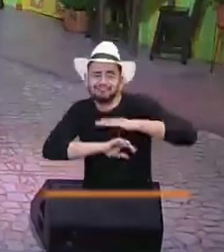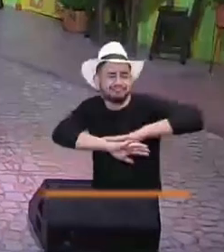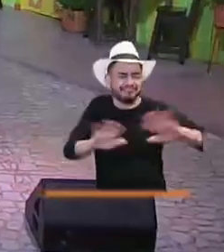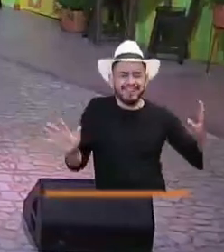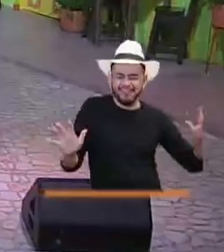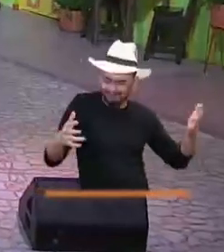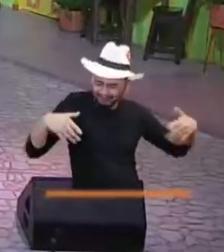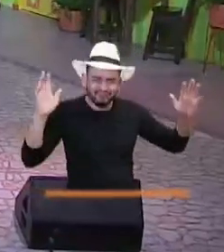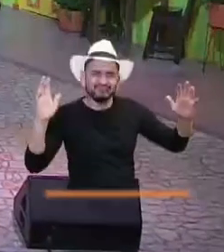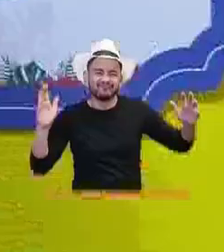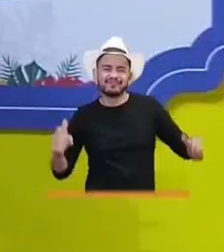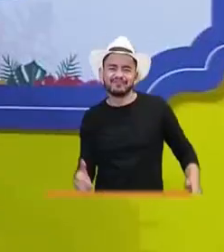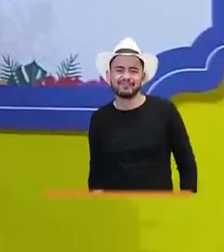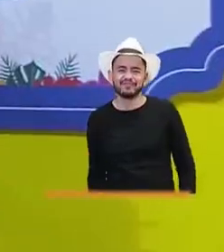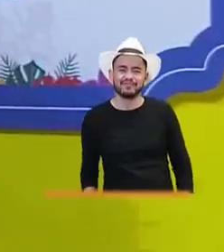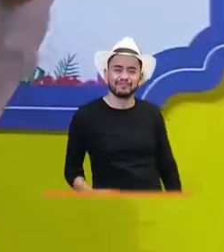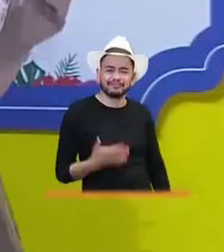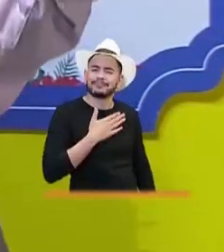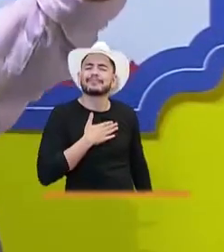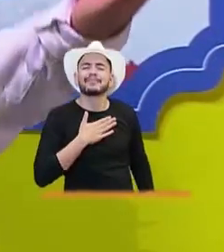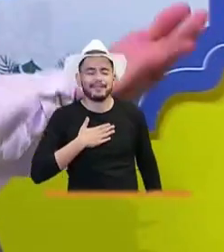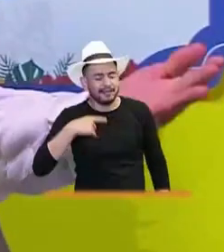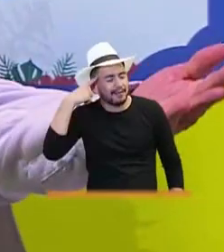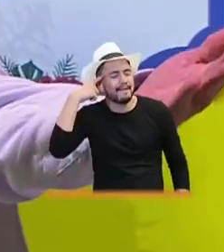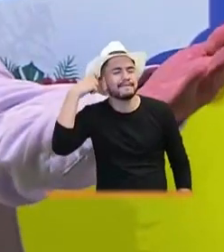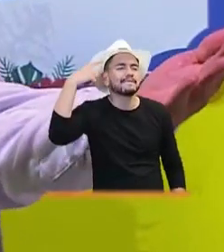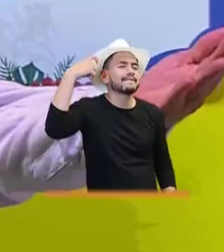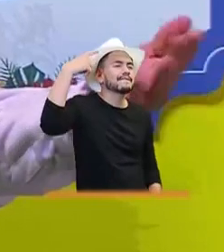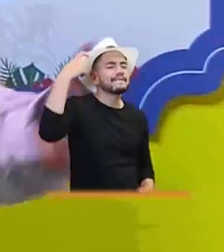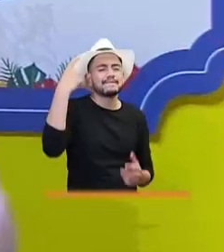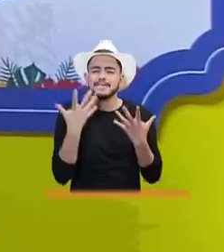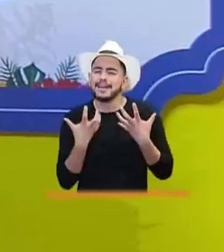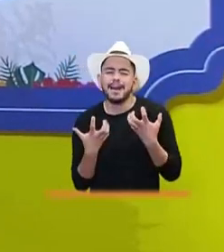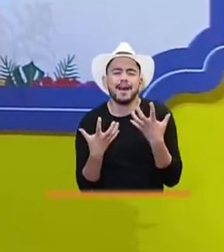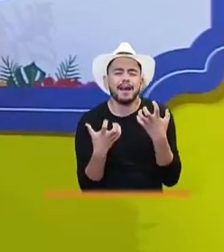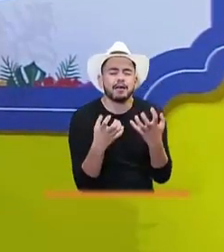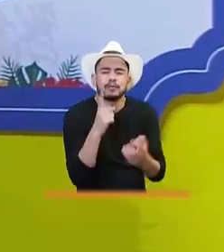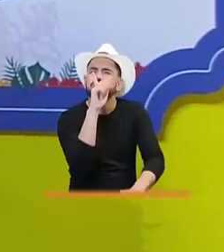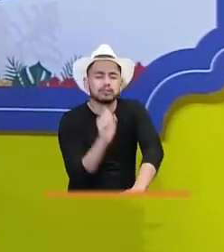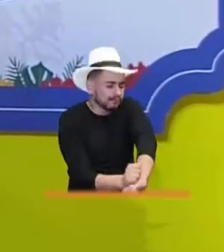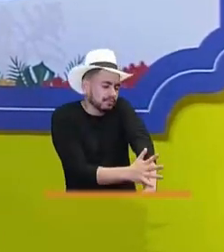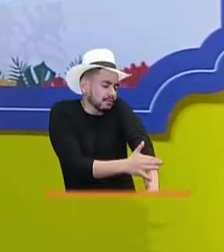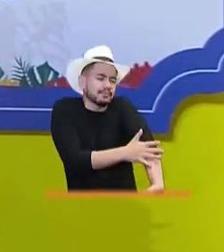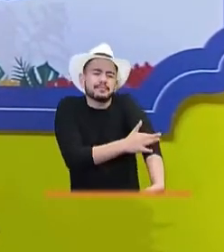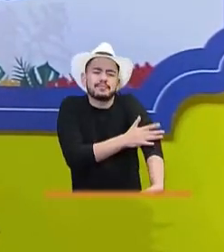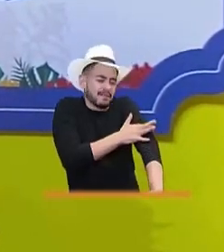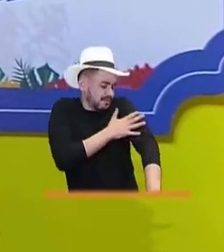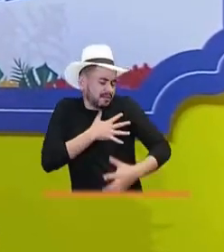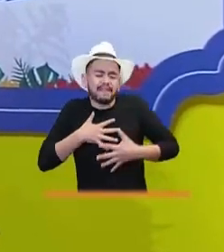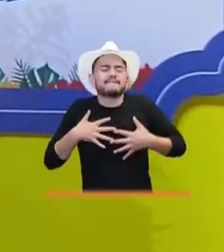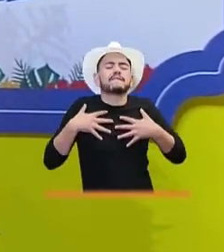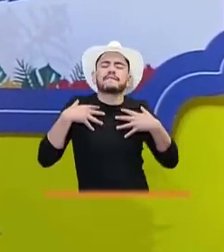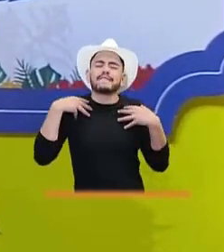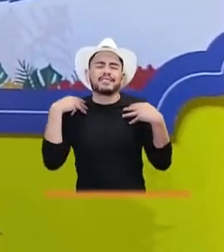Yo tengo otra fantasía, que es la que más me emociona. Que me picara un